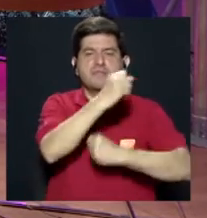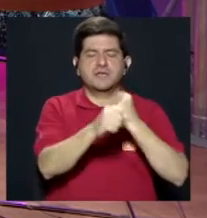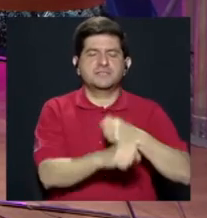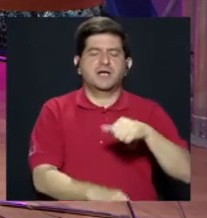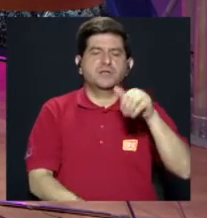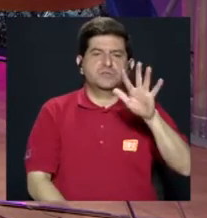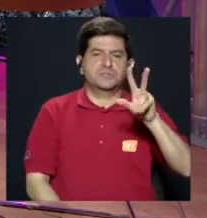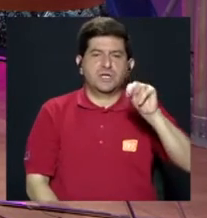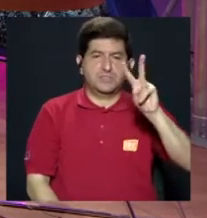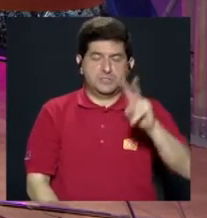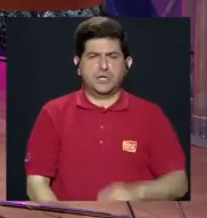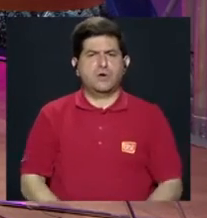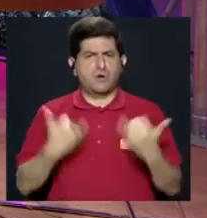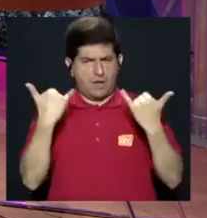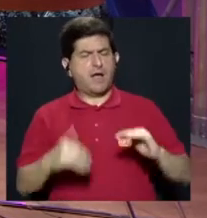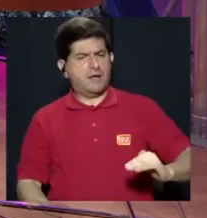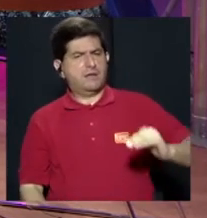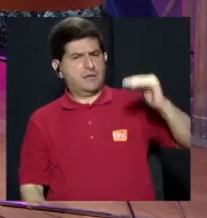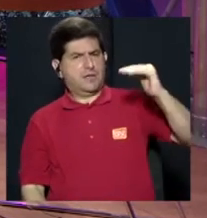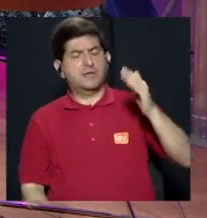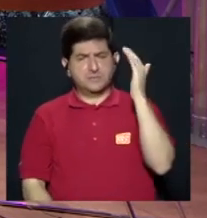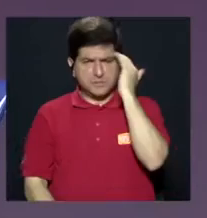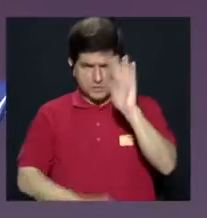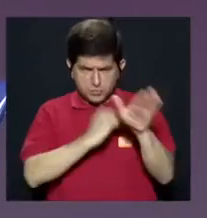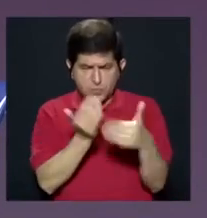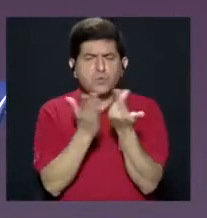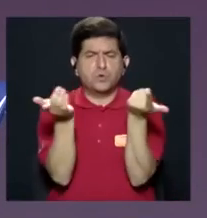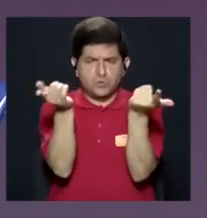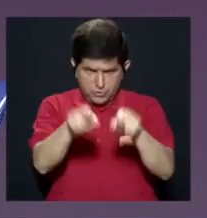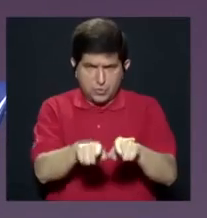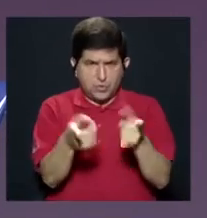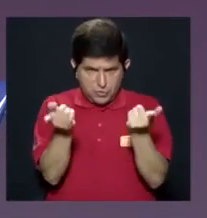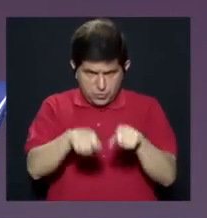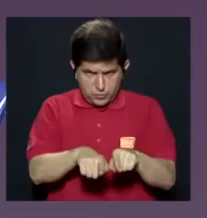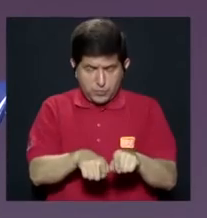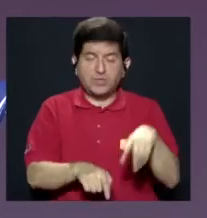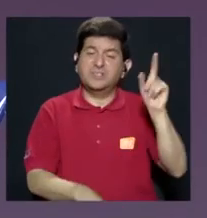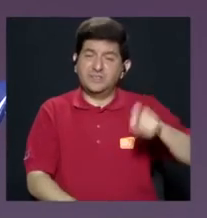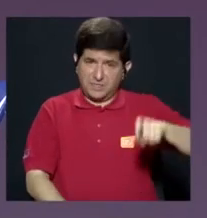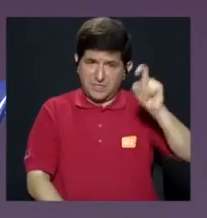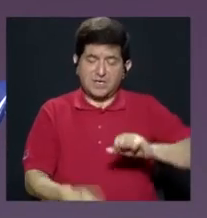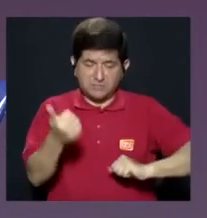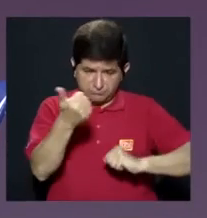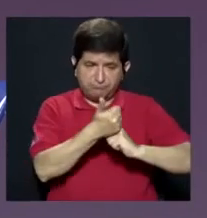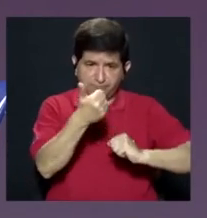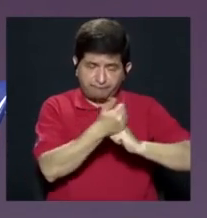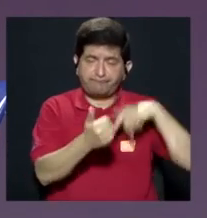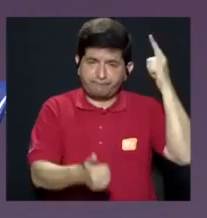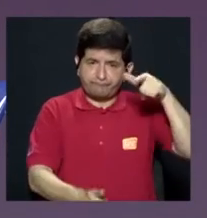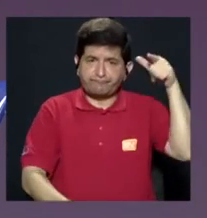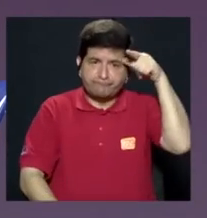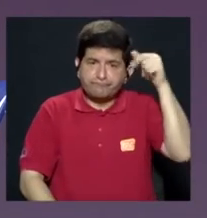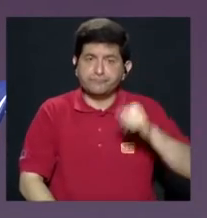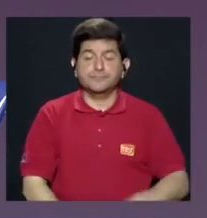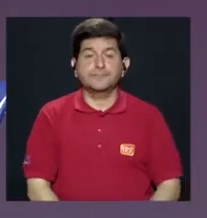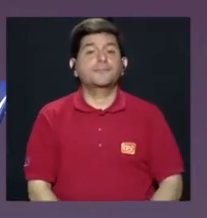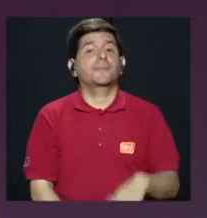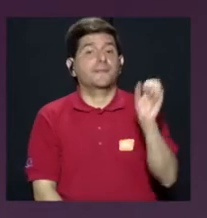5 de noviembre. Así es, un niño grande que se enteró de toda la situación. Sí, y era necesario el apoyo, por supuesto. Sí,